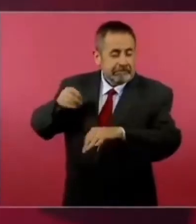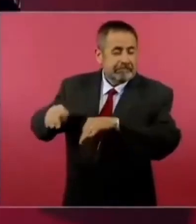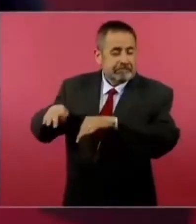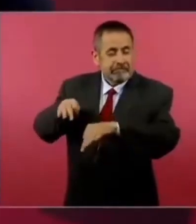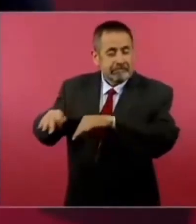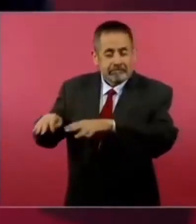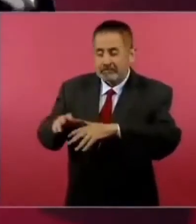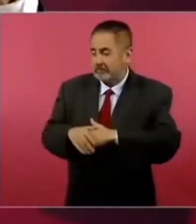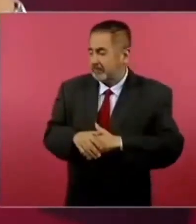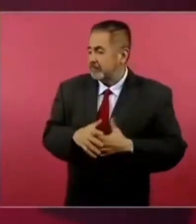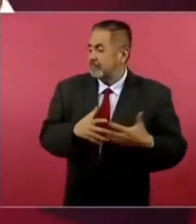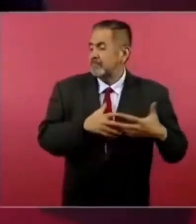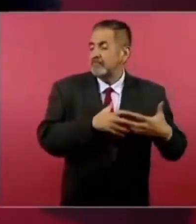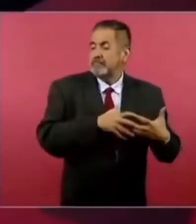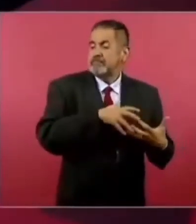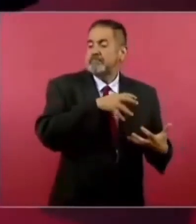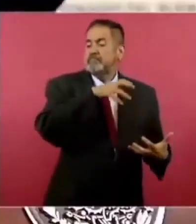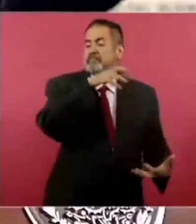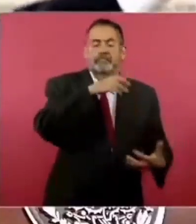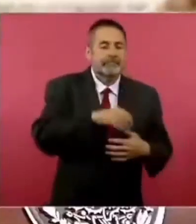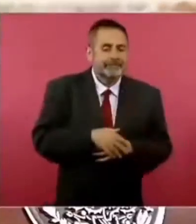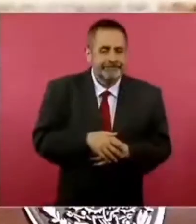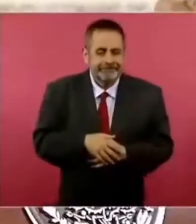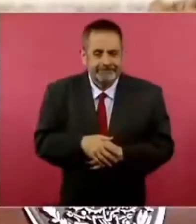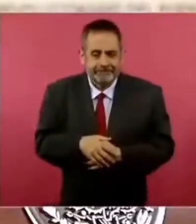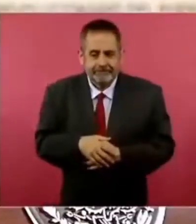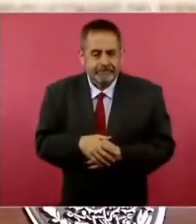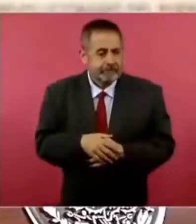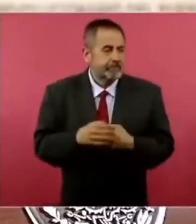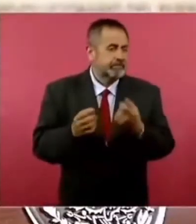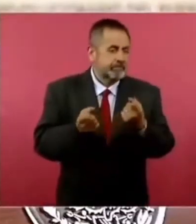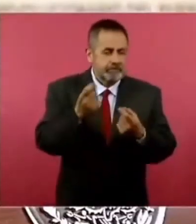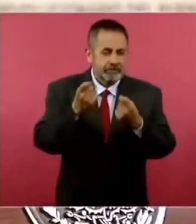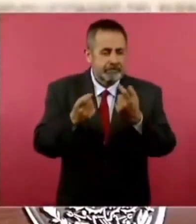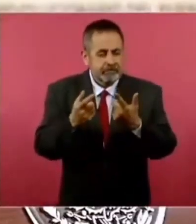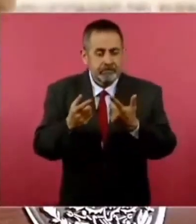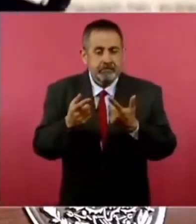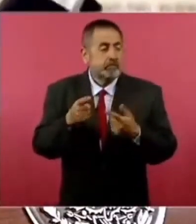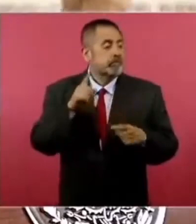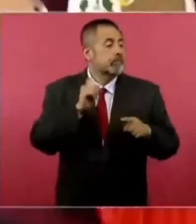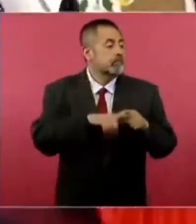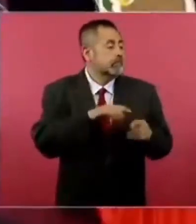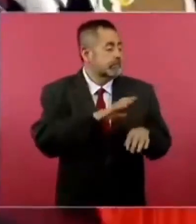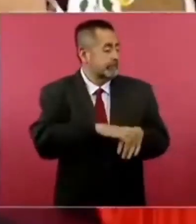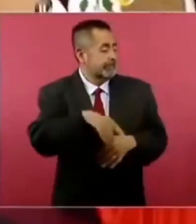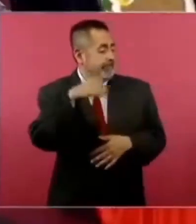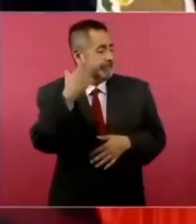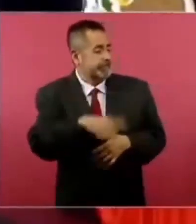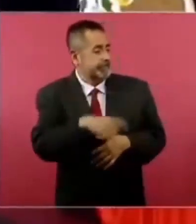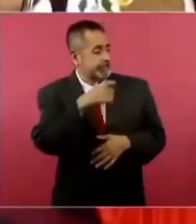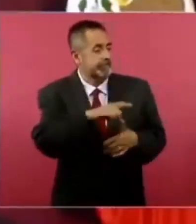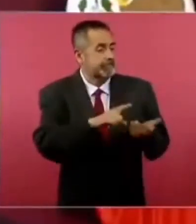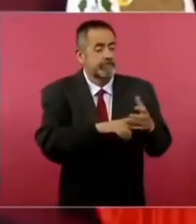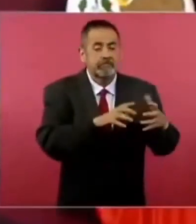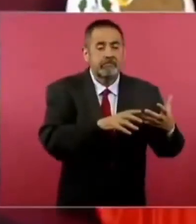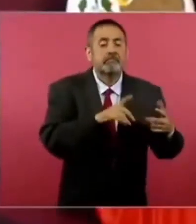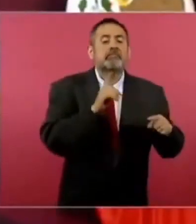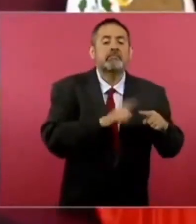las fortunas más grandes, con excepciones, se hicieron al